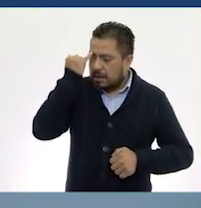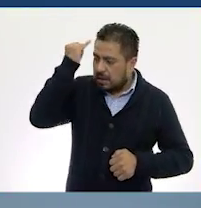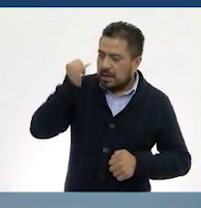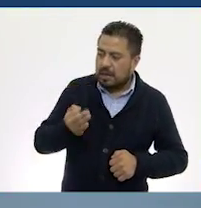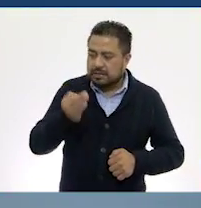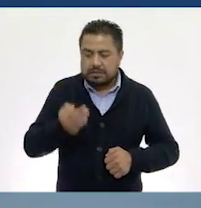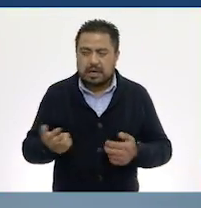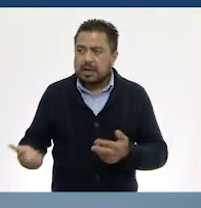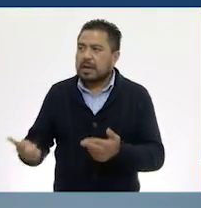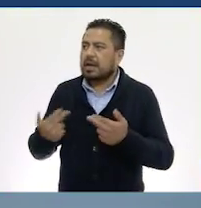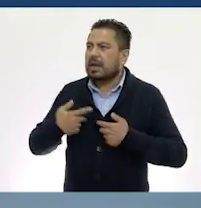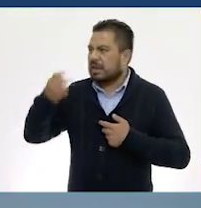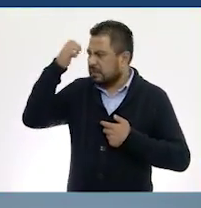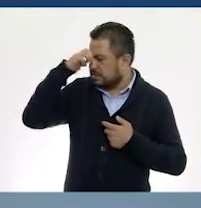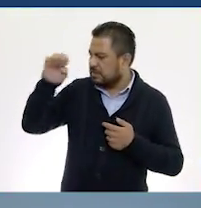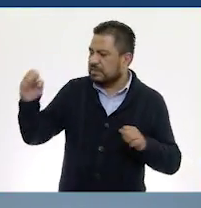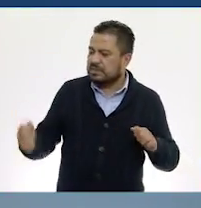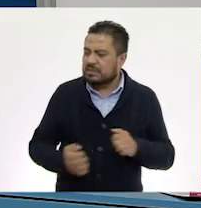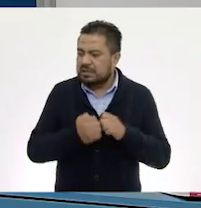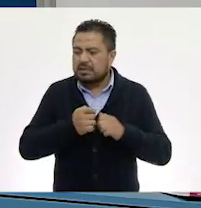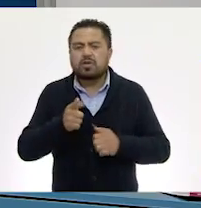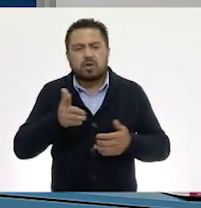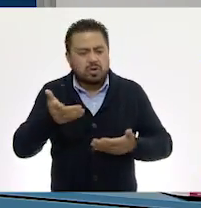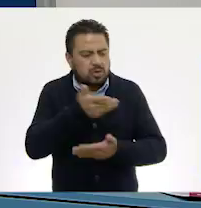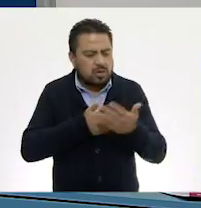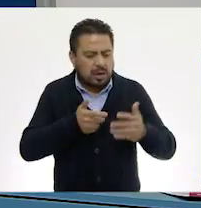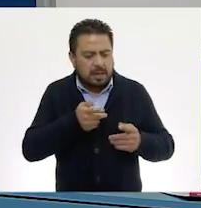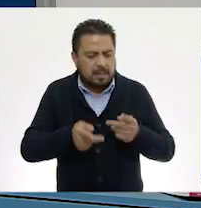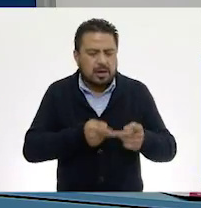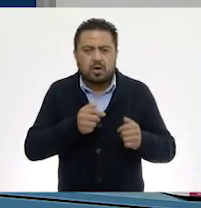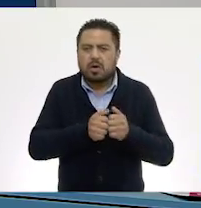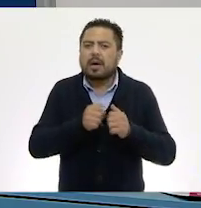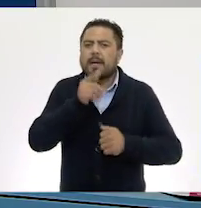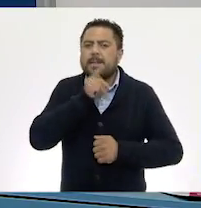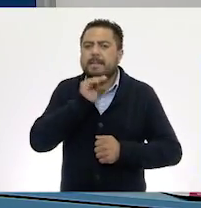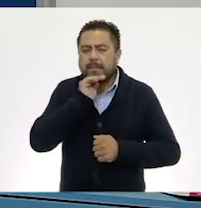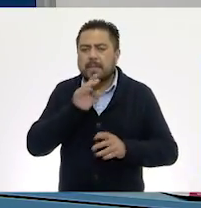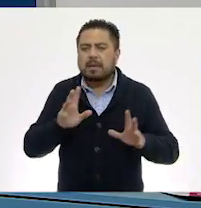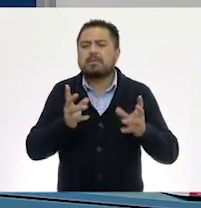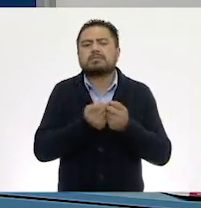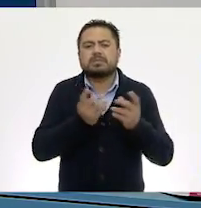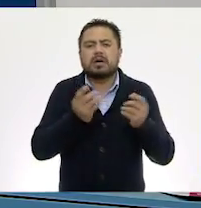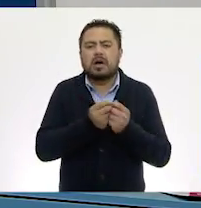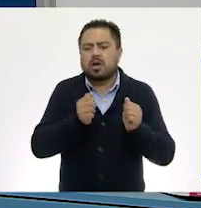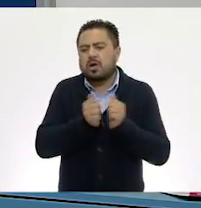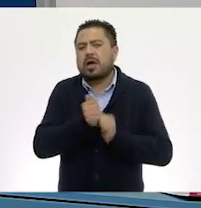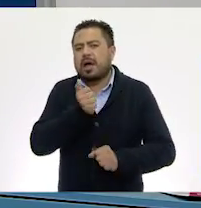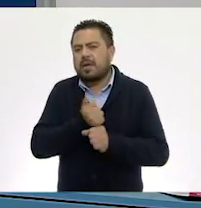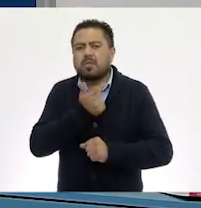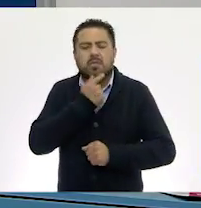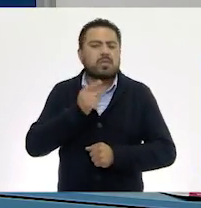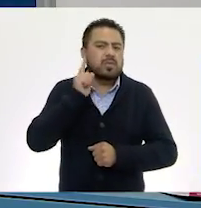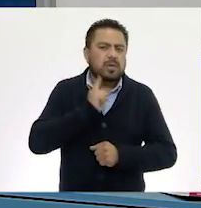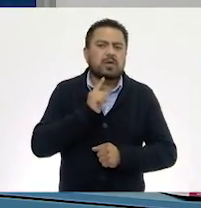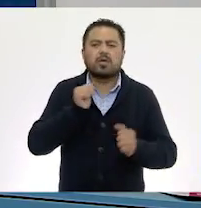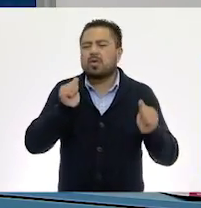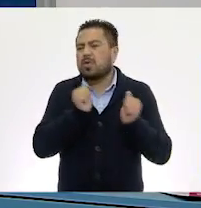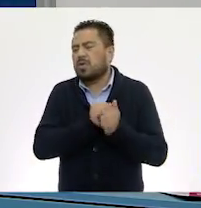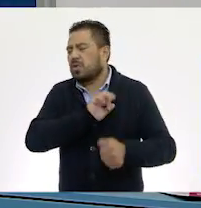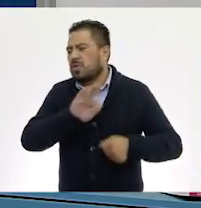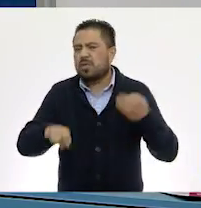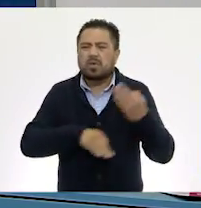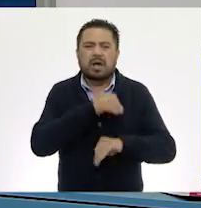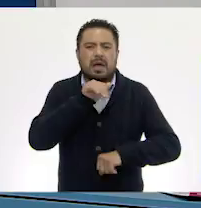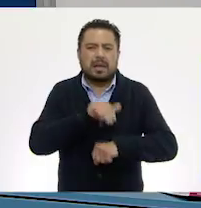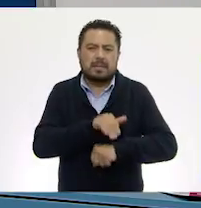aceptar regalos de extraños, ¿eh? No, Compartan no. estas preguntas con sus mamás, con sus papás, con sus abuelas y abuelos y con todos